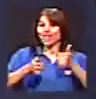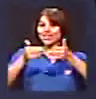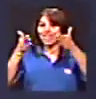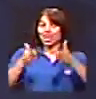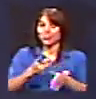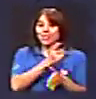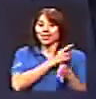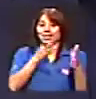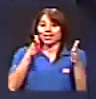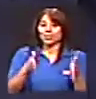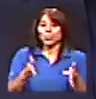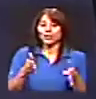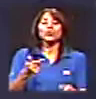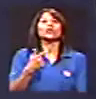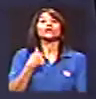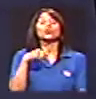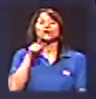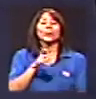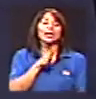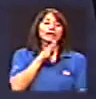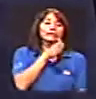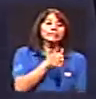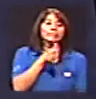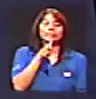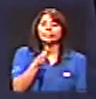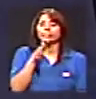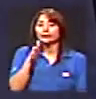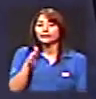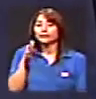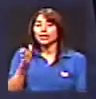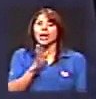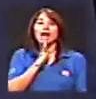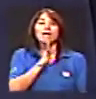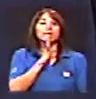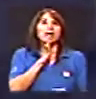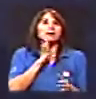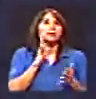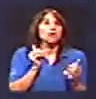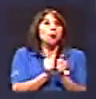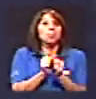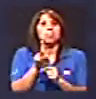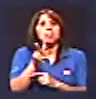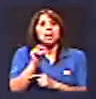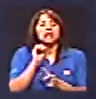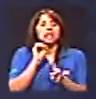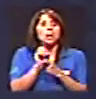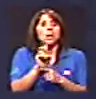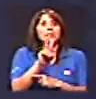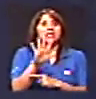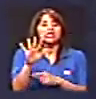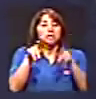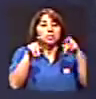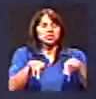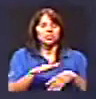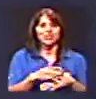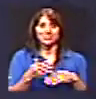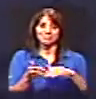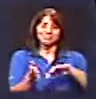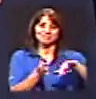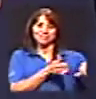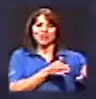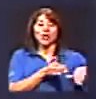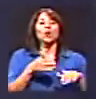que conversar con 20 personas, ¿verdad? 25 a lo sumo. Cuando fui candidato a decano, tuve que conversar